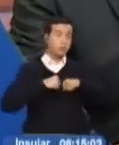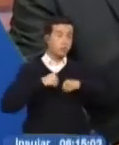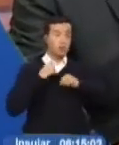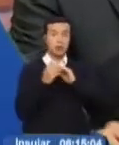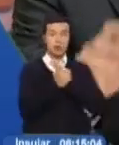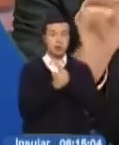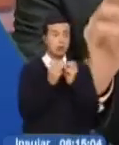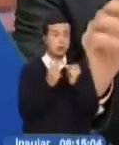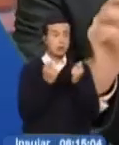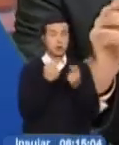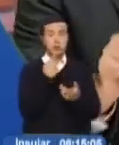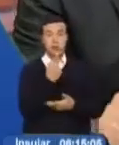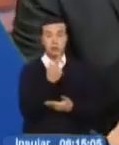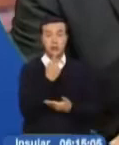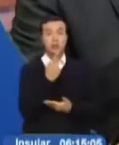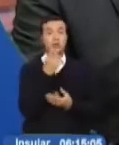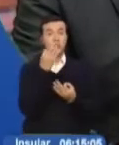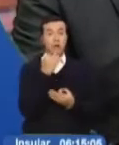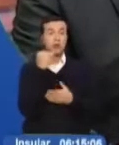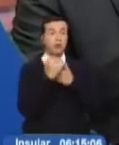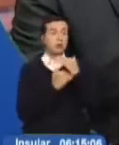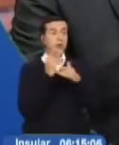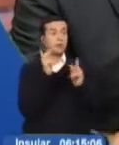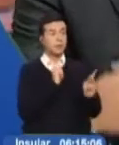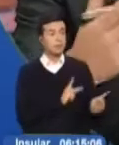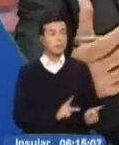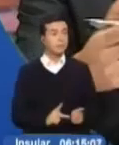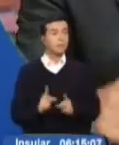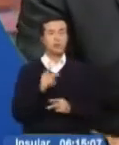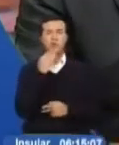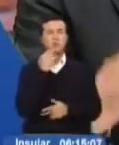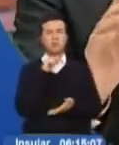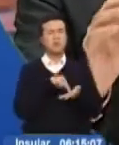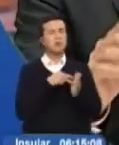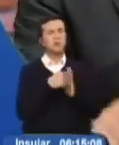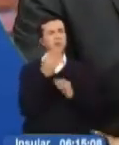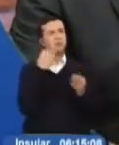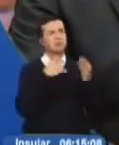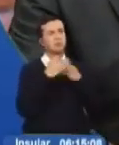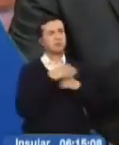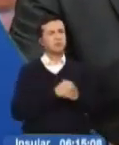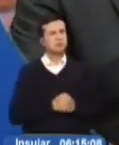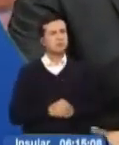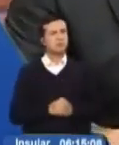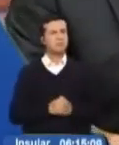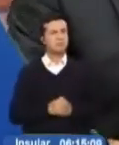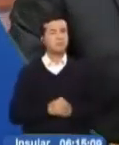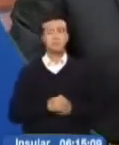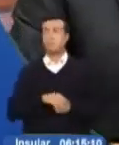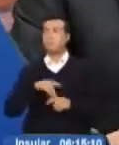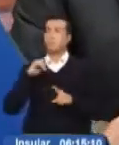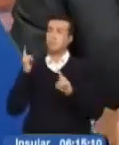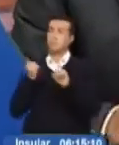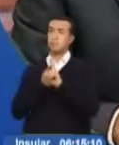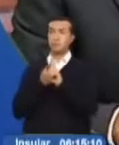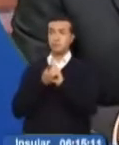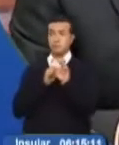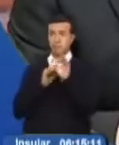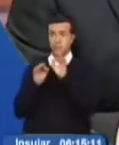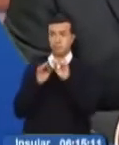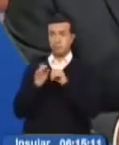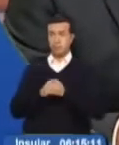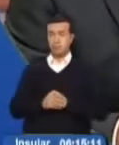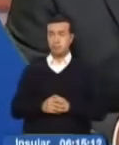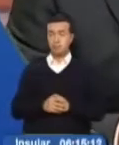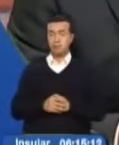talento humano y se contempla para el efecto un proceso planificado de qué se trata como acción fueron primero indicar que